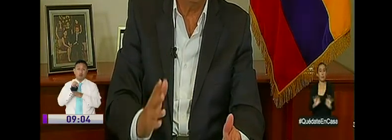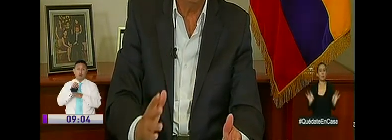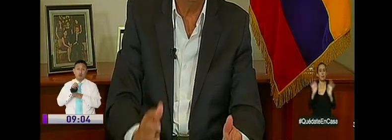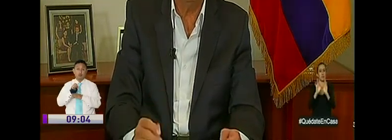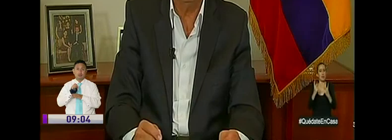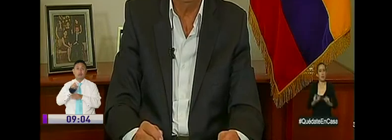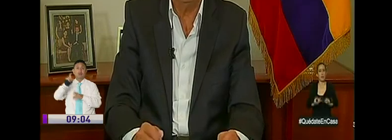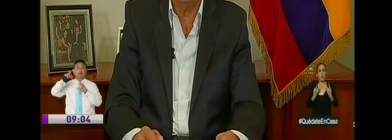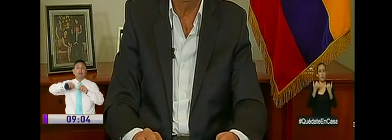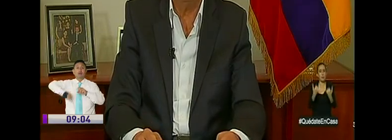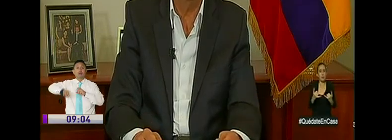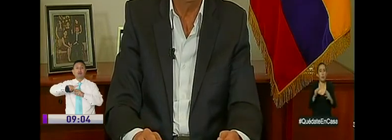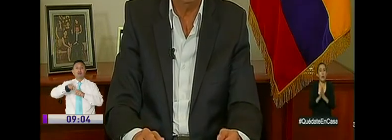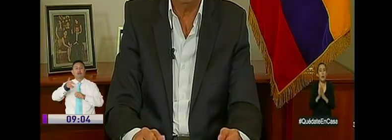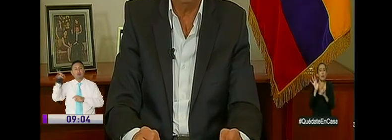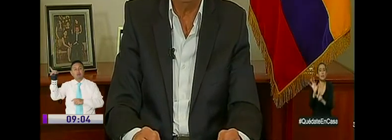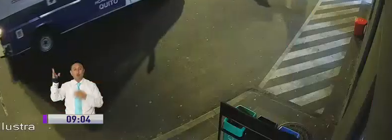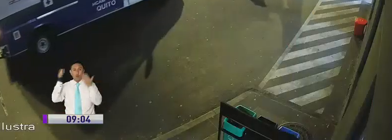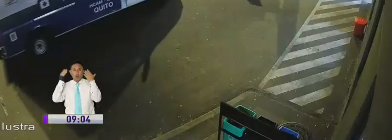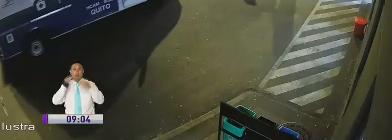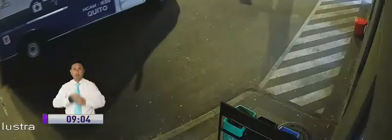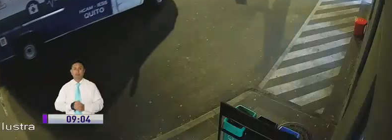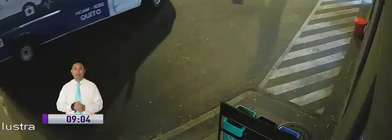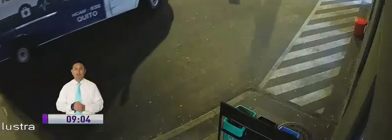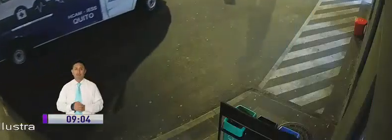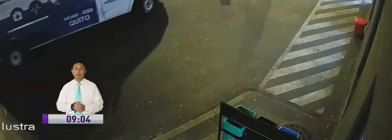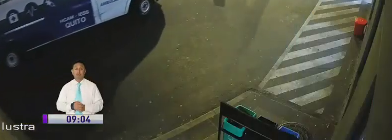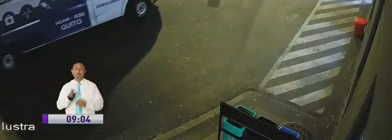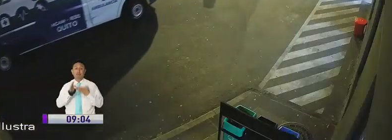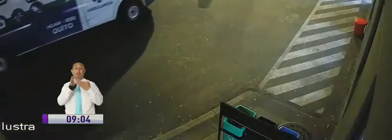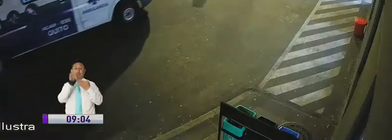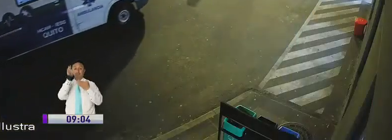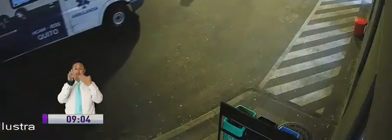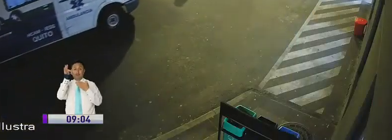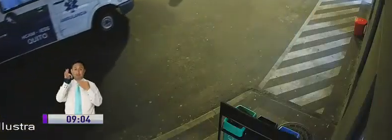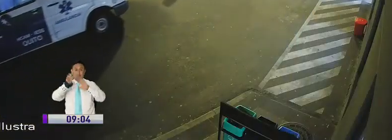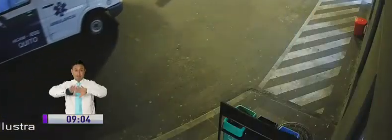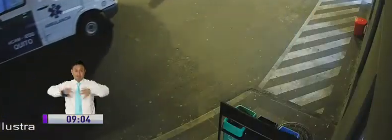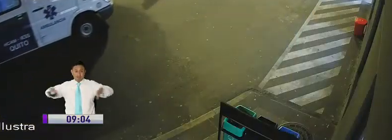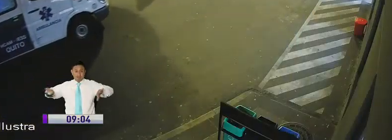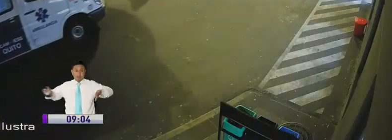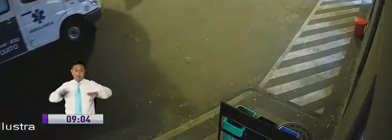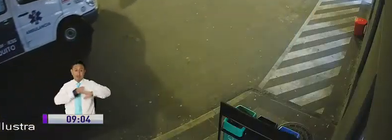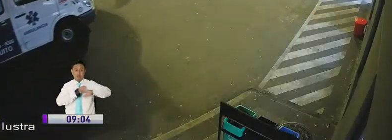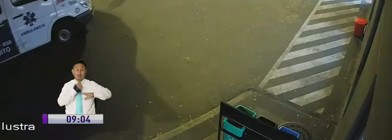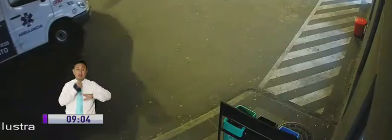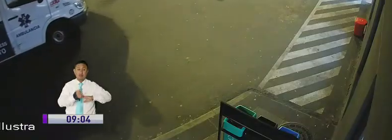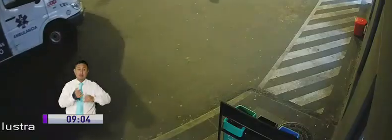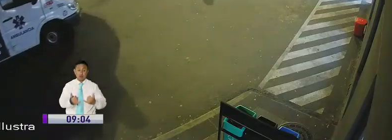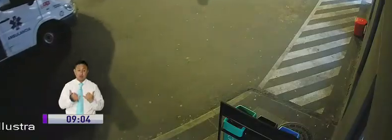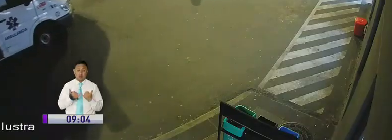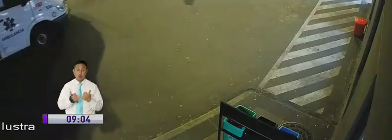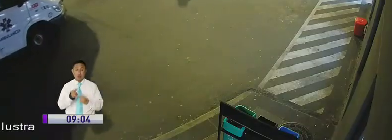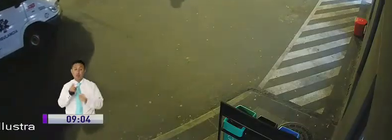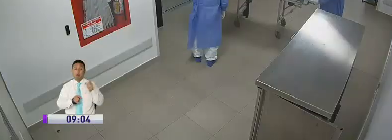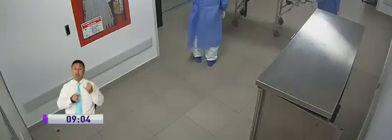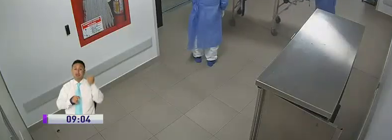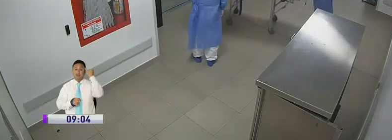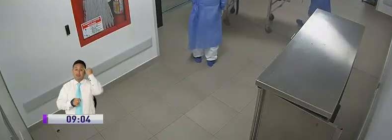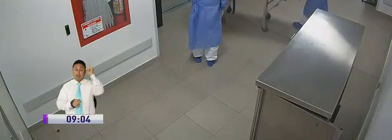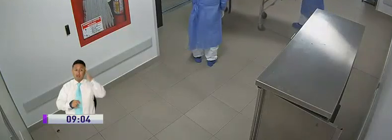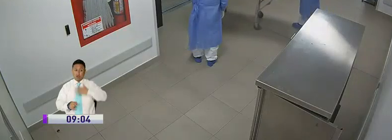sobre todo en la querida, muy querida Guayaquil. Lejos de las estadísticas, la Defensoría del Pueblo espera que las facilidades para quienes padecen o creen por